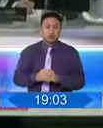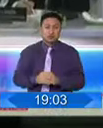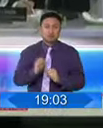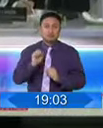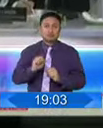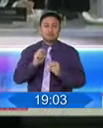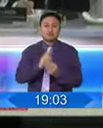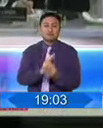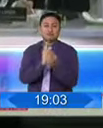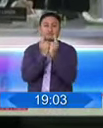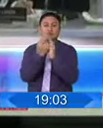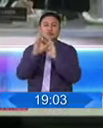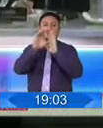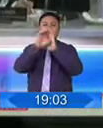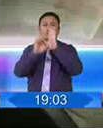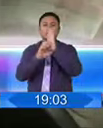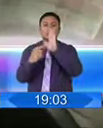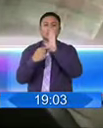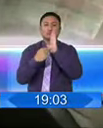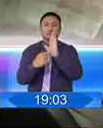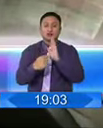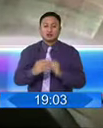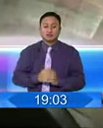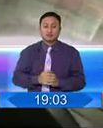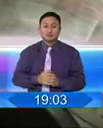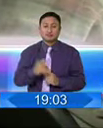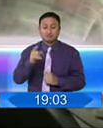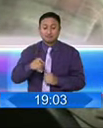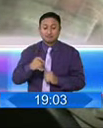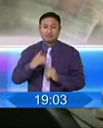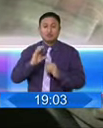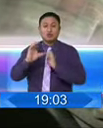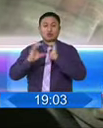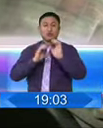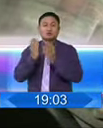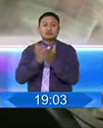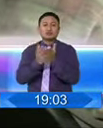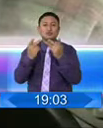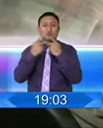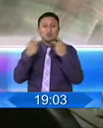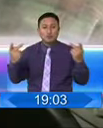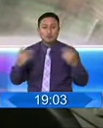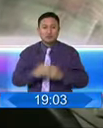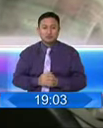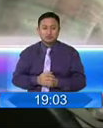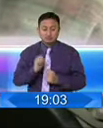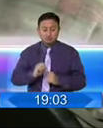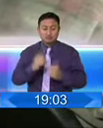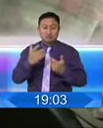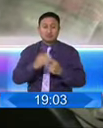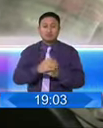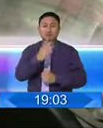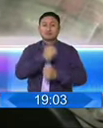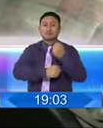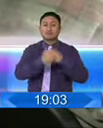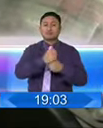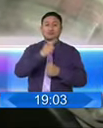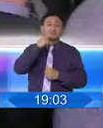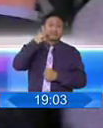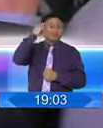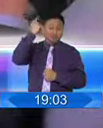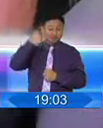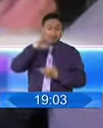enmienda constitucional que determinó que la comunicación es un servicio público. Esta enmienda fue aprobada en el régimen de Rafael